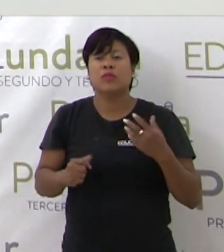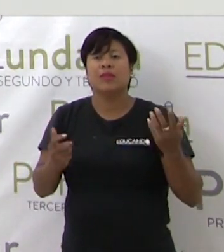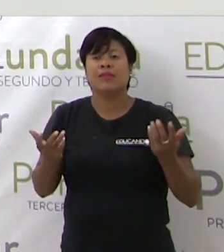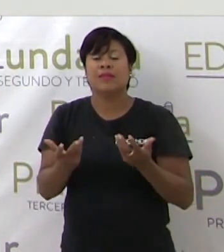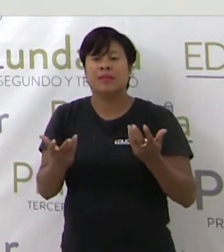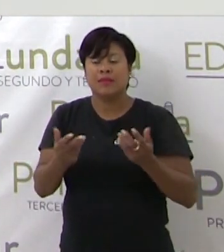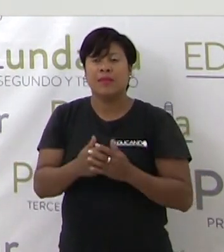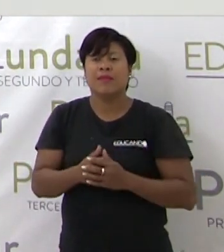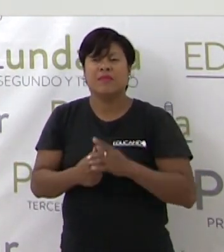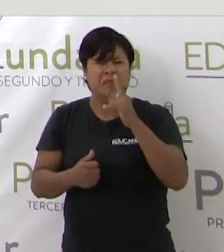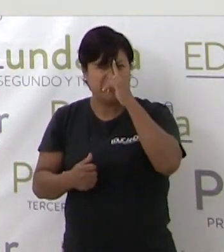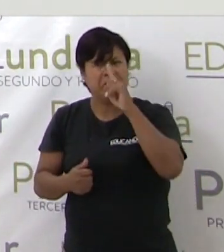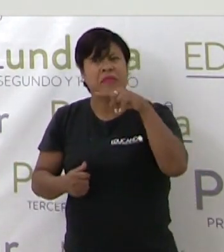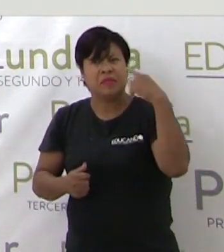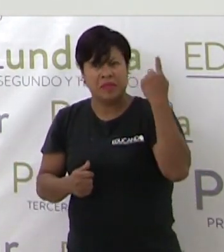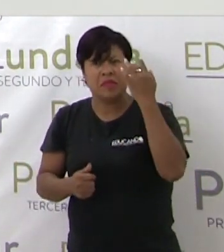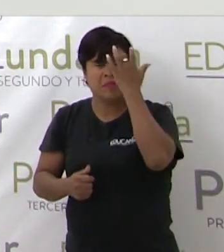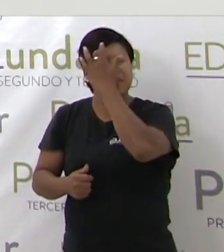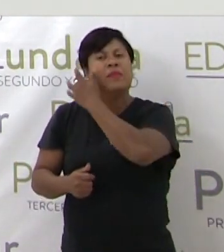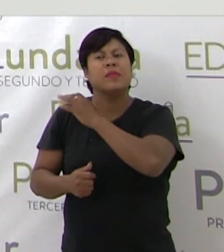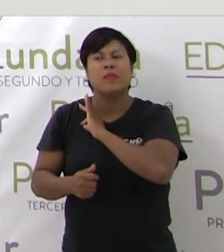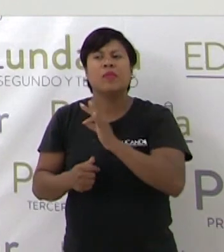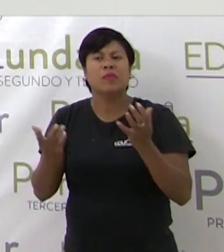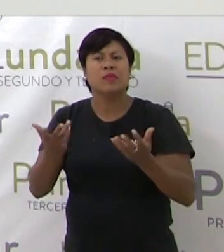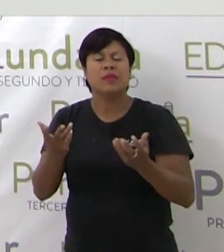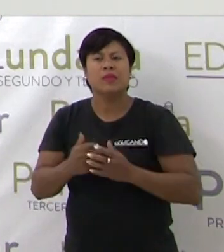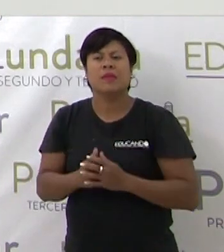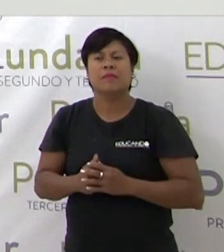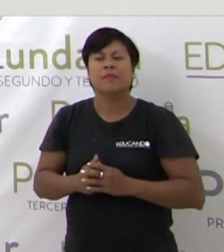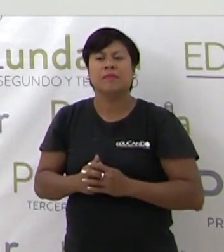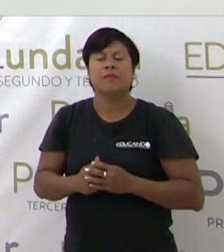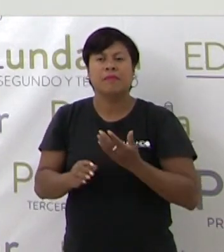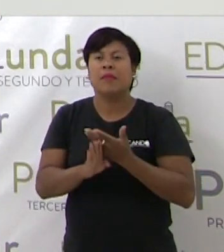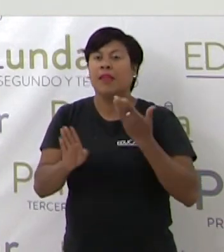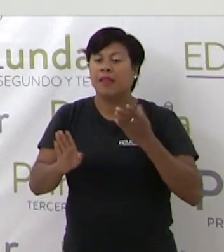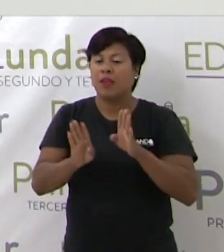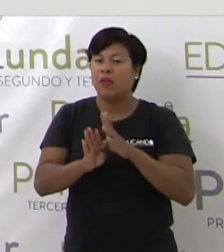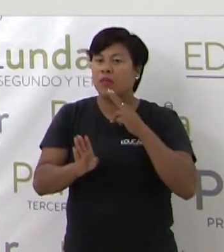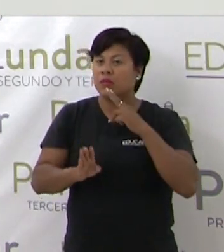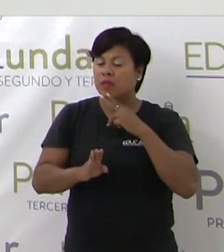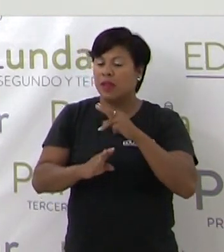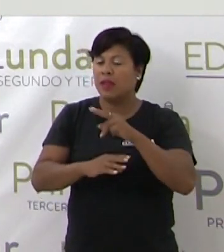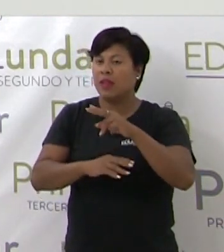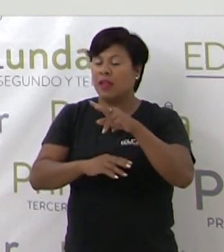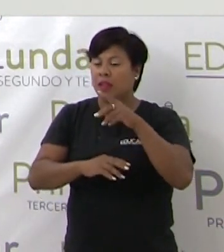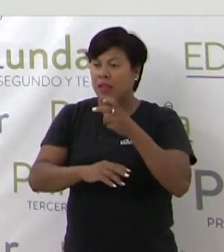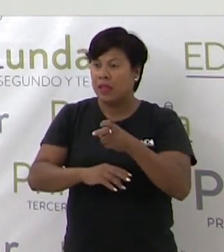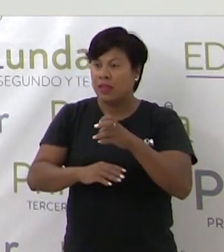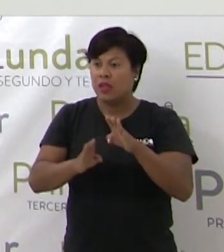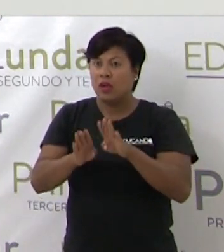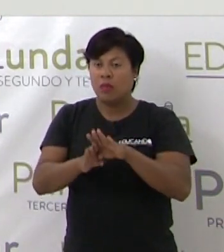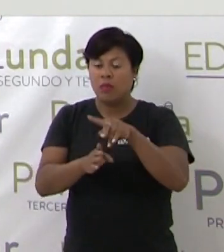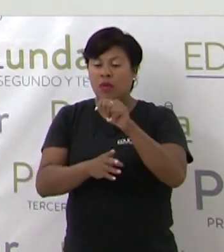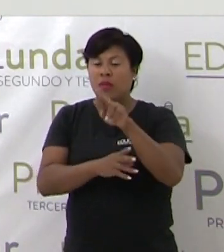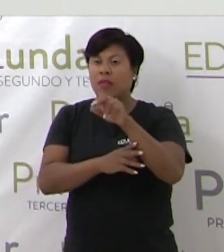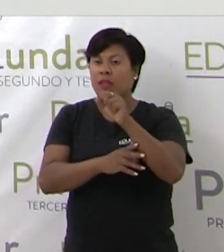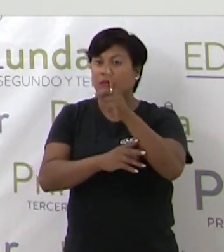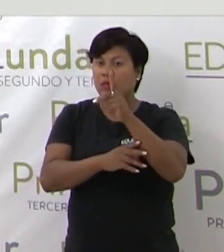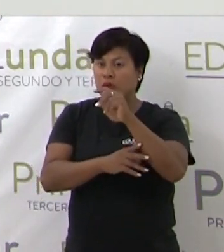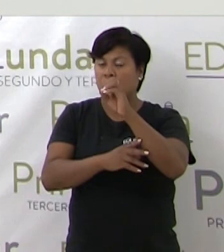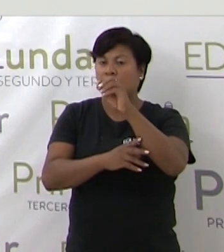podemos hacerlo muy fácil, muy sencillo. Fíjate nada más de qué manera. Antes de que utilicemos el transportador, voy a